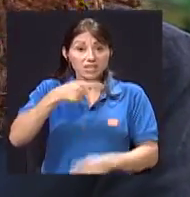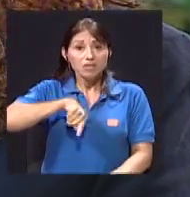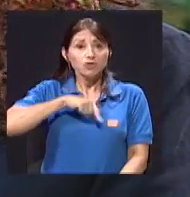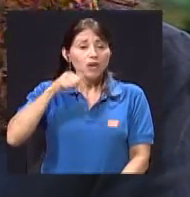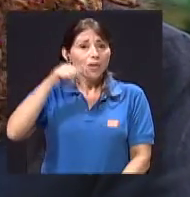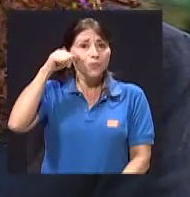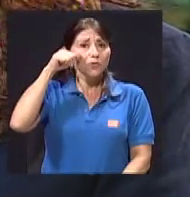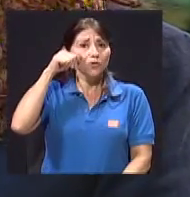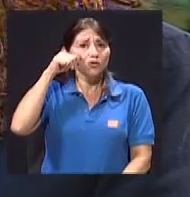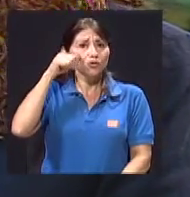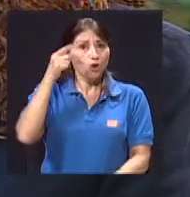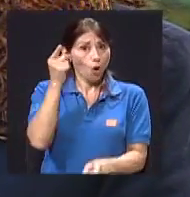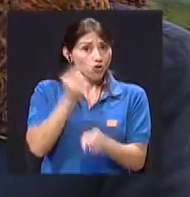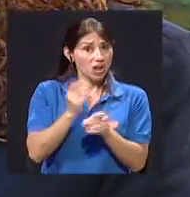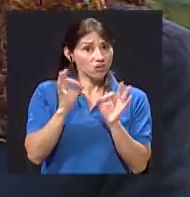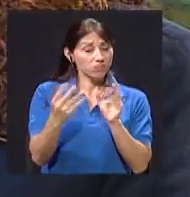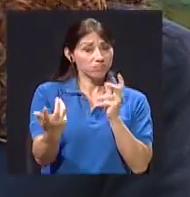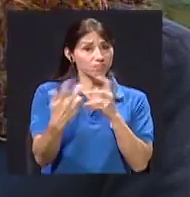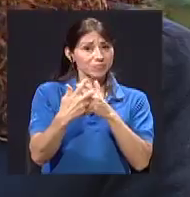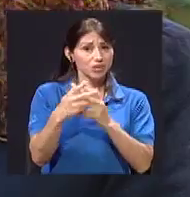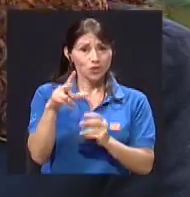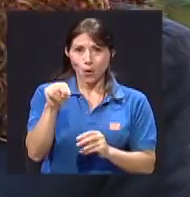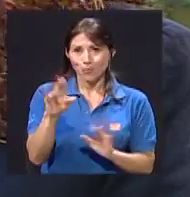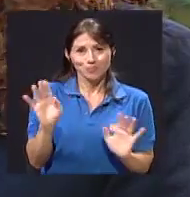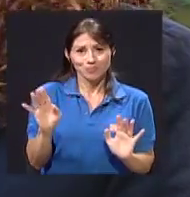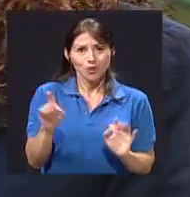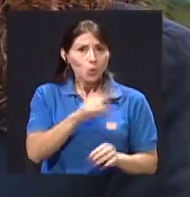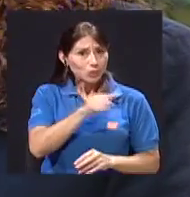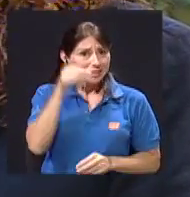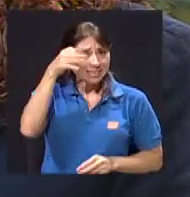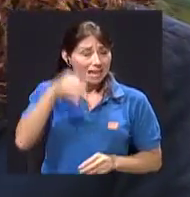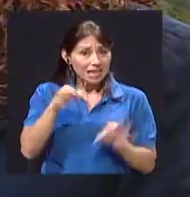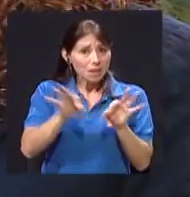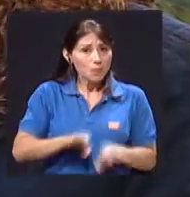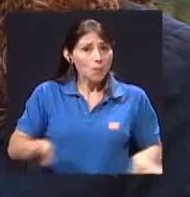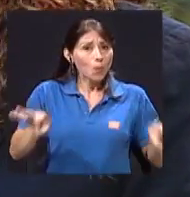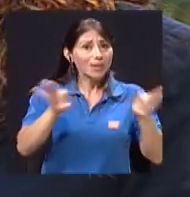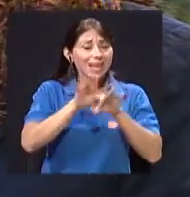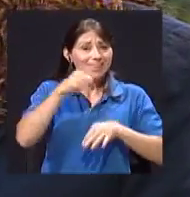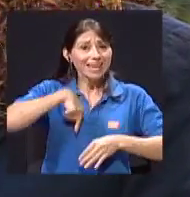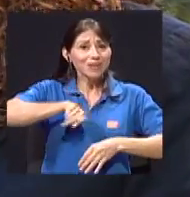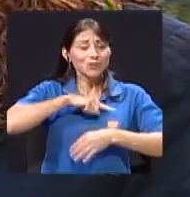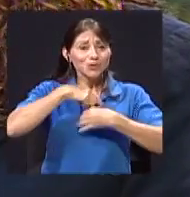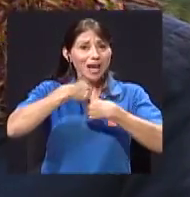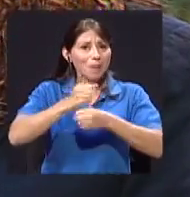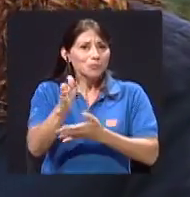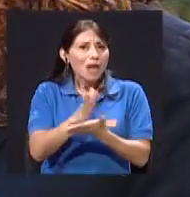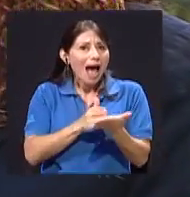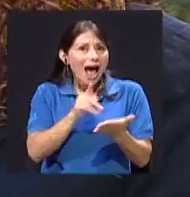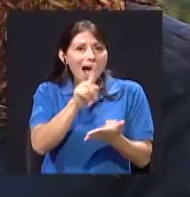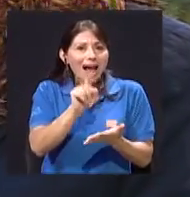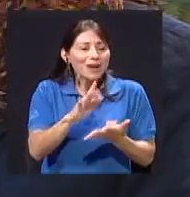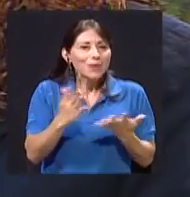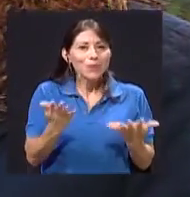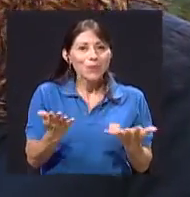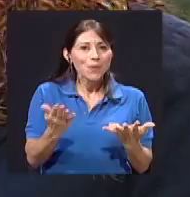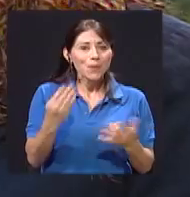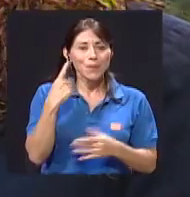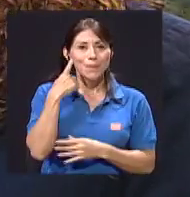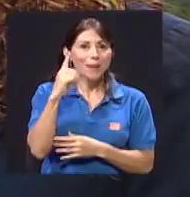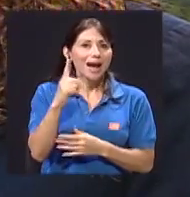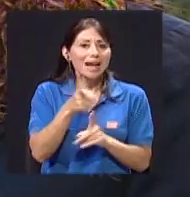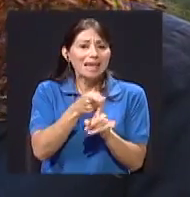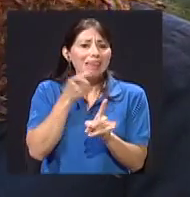a veces los adultos no estamos respondiendo en forma correcta de esas políticas. ¿No creen ustedes que sería importante que hiciéramos algo dentro de esa política, no